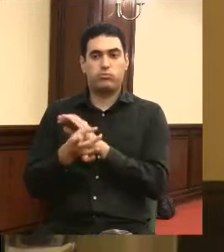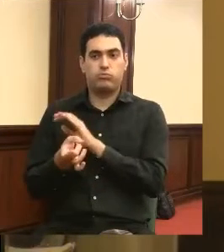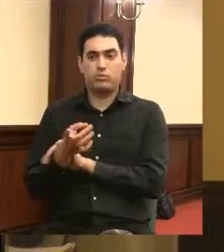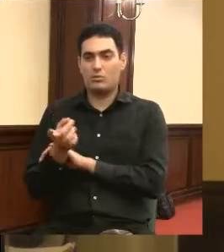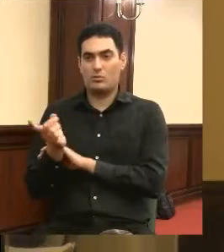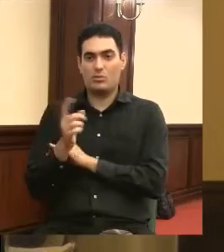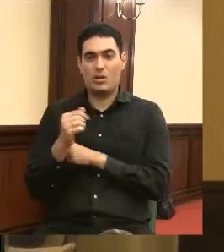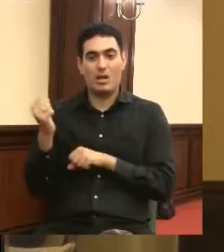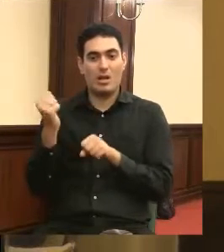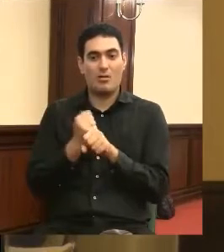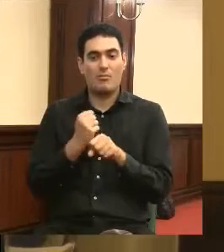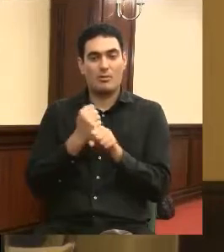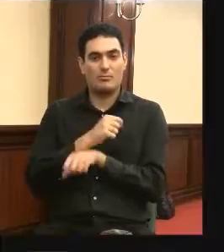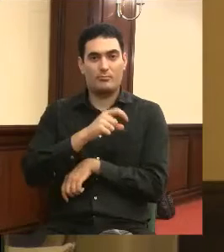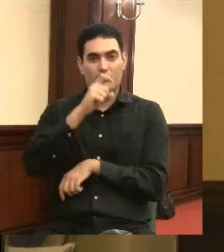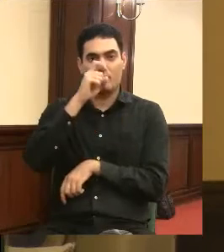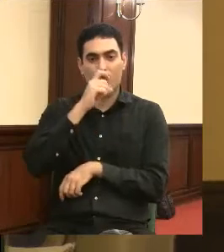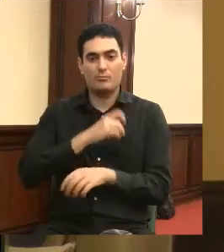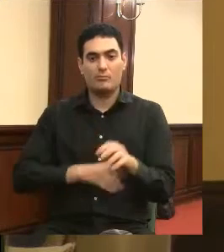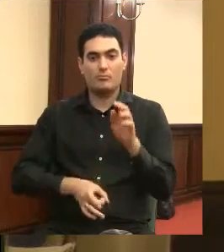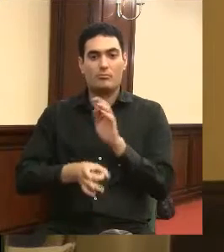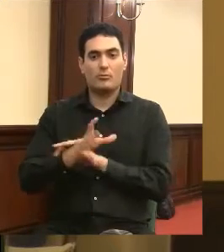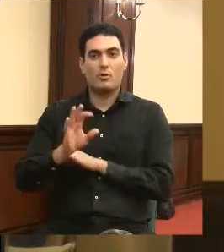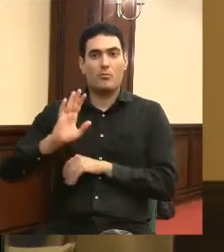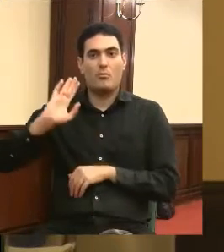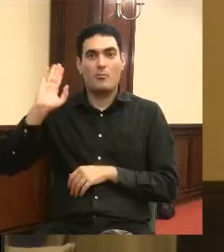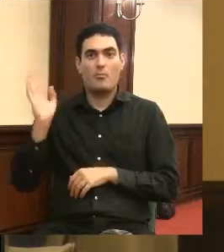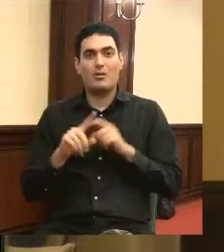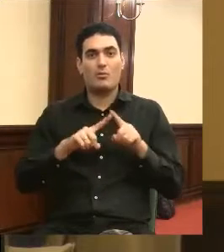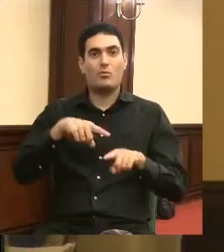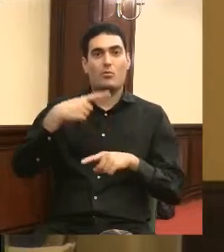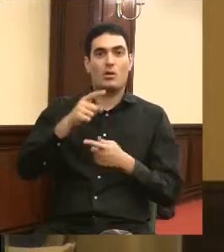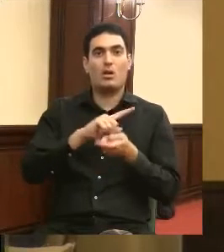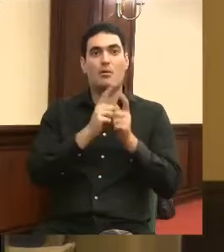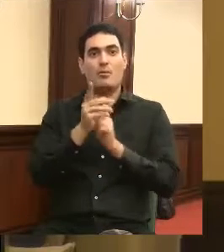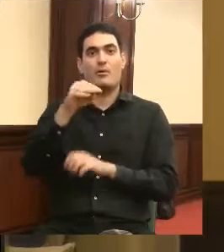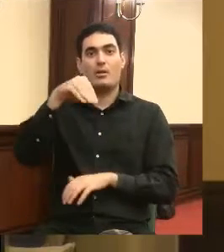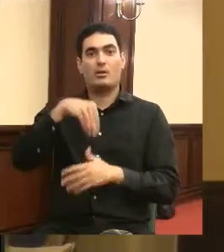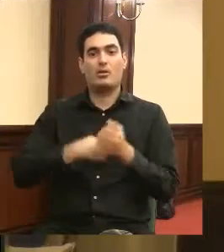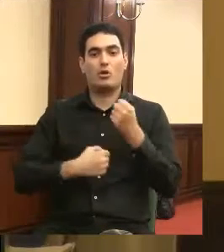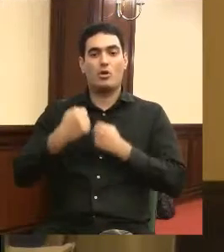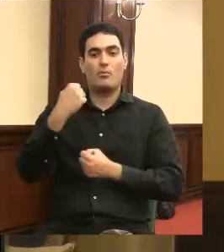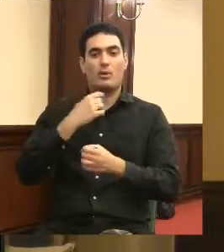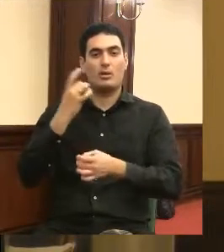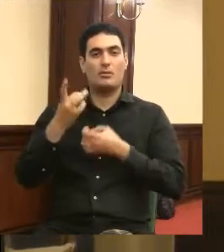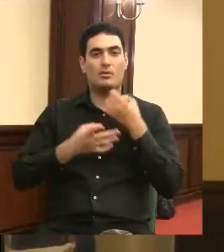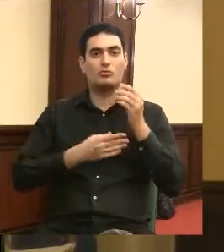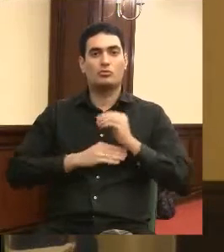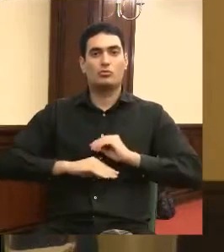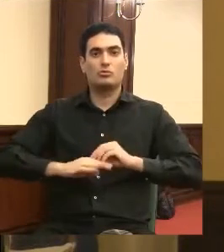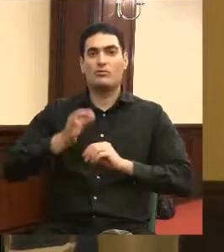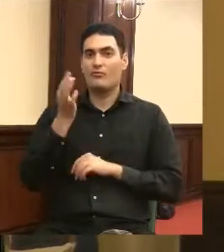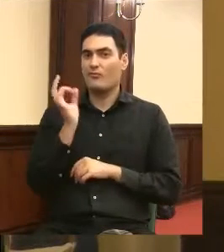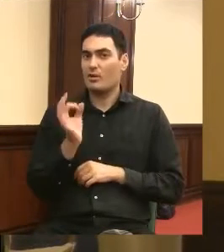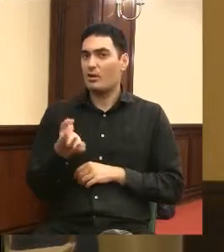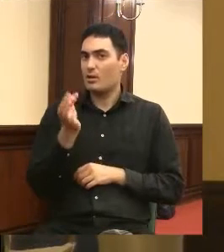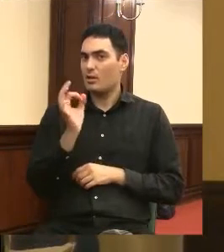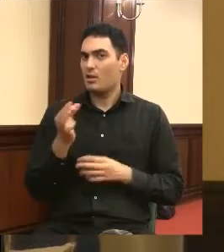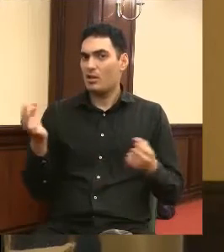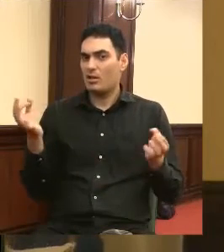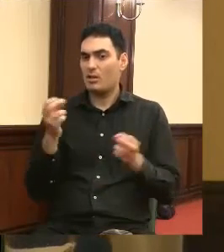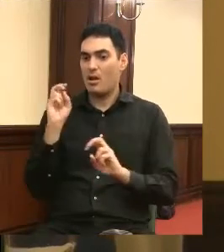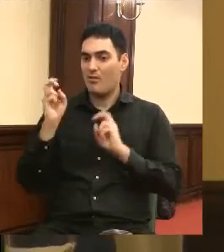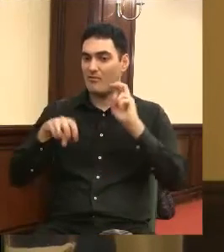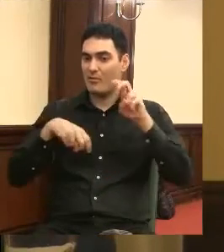destruye empleo por sí misma. El empleo, recuerda, se crea o se destruye como consecuencia de cambios en la actividad económica. Lo que sí es